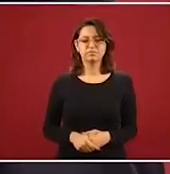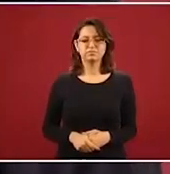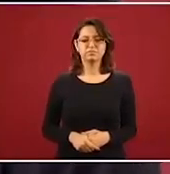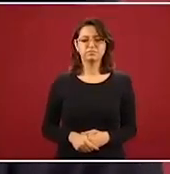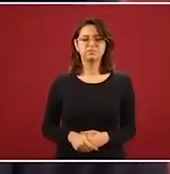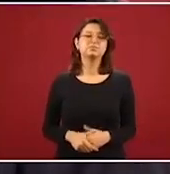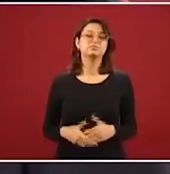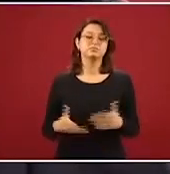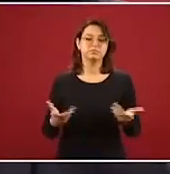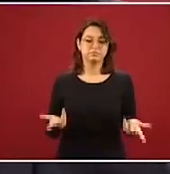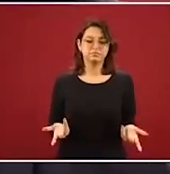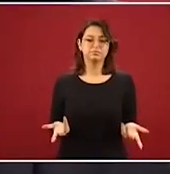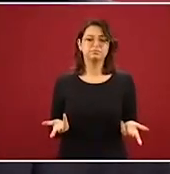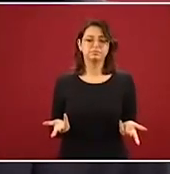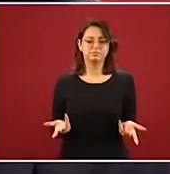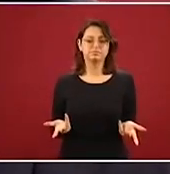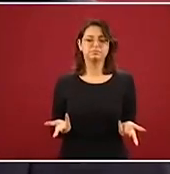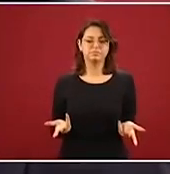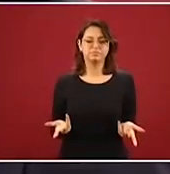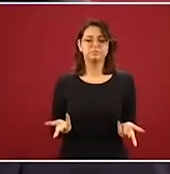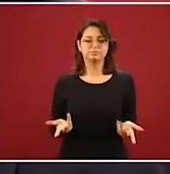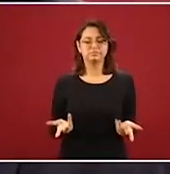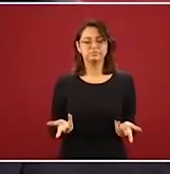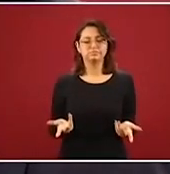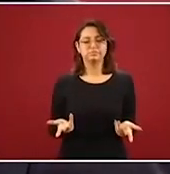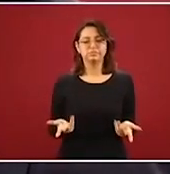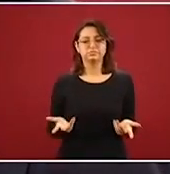Entonces, por eso hemos tenido